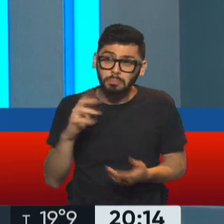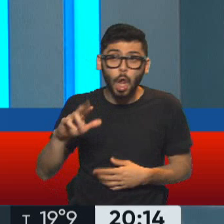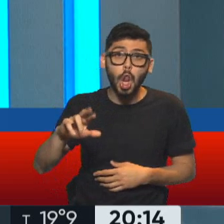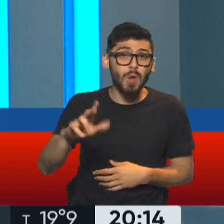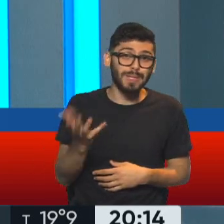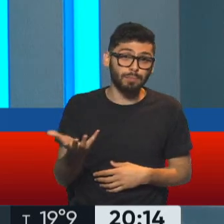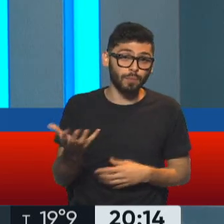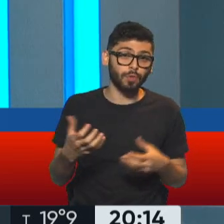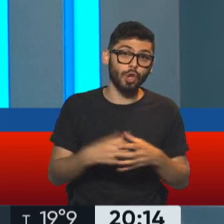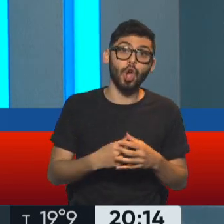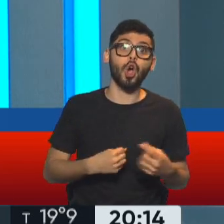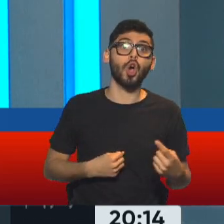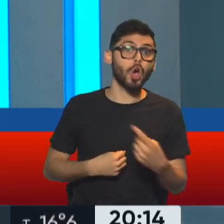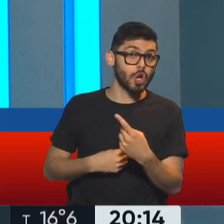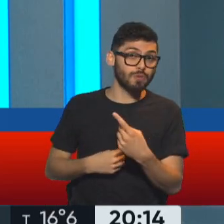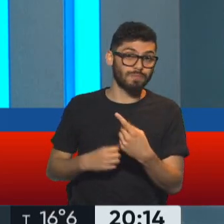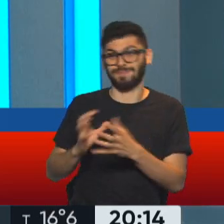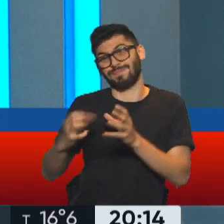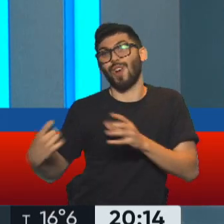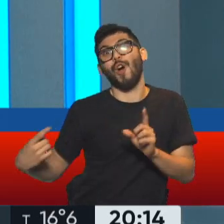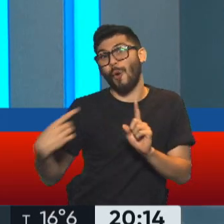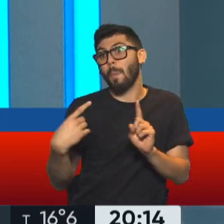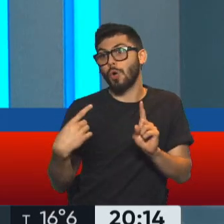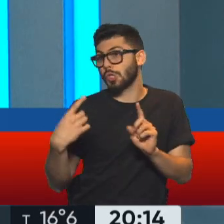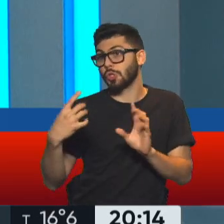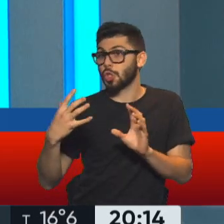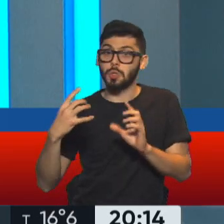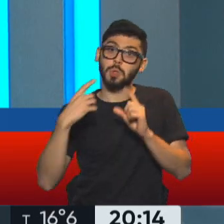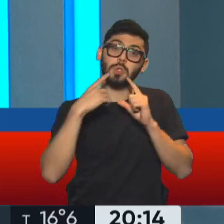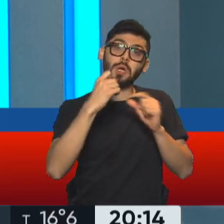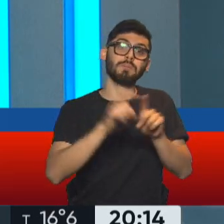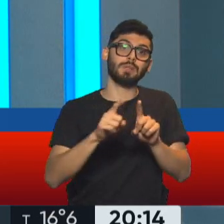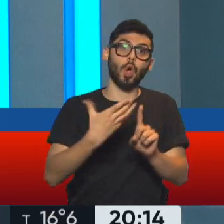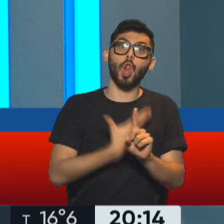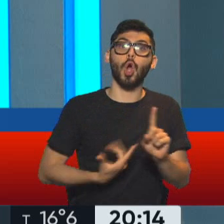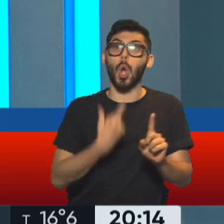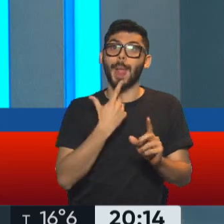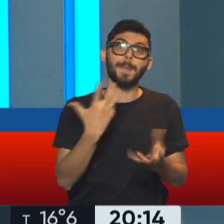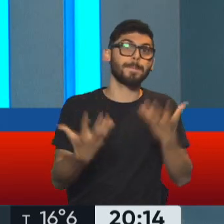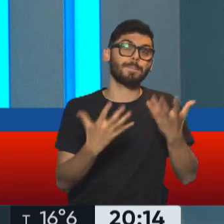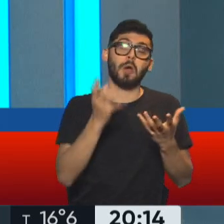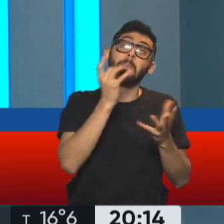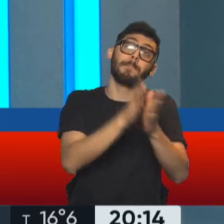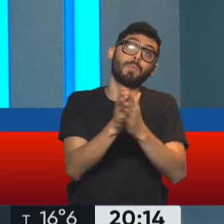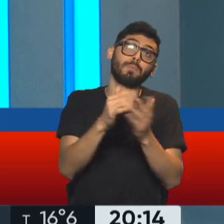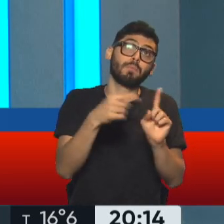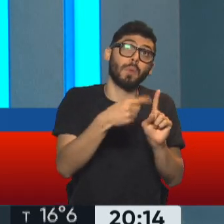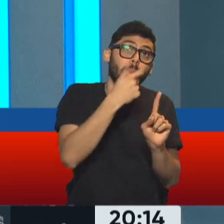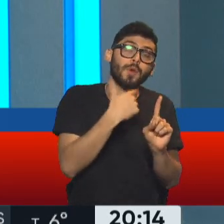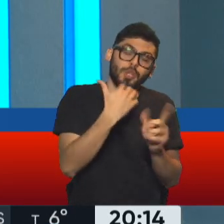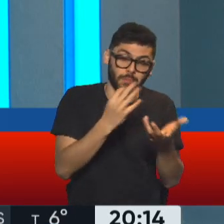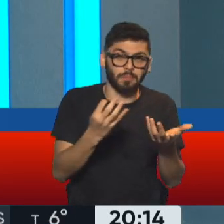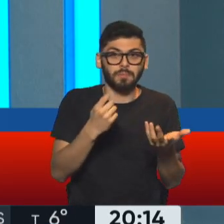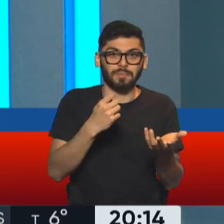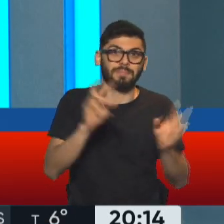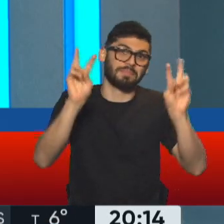La oposición hubiera reaccionado más o menos de una misma manera y el gobierno no sé cómo se hubiera disculpado. El hecho